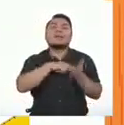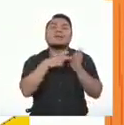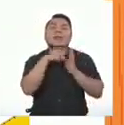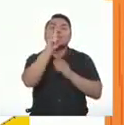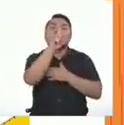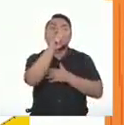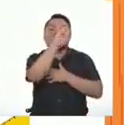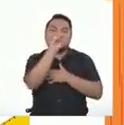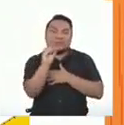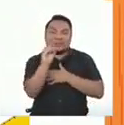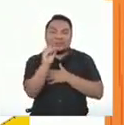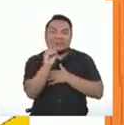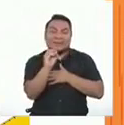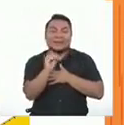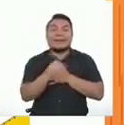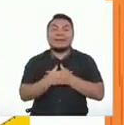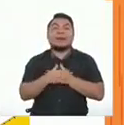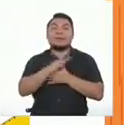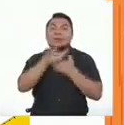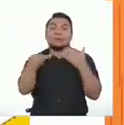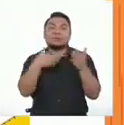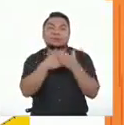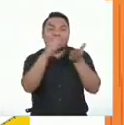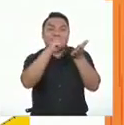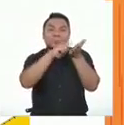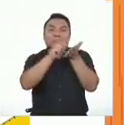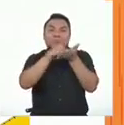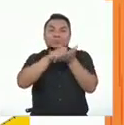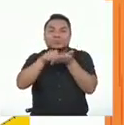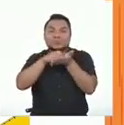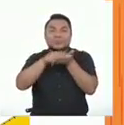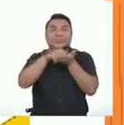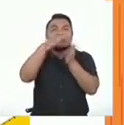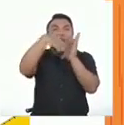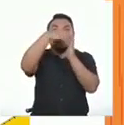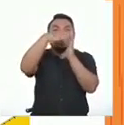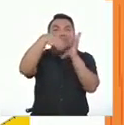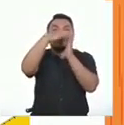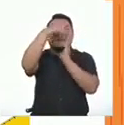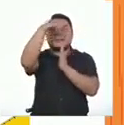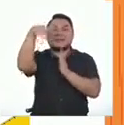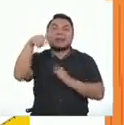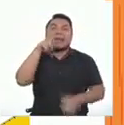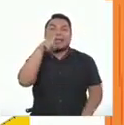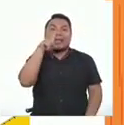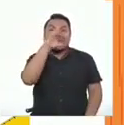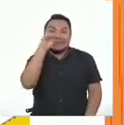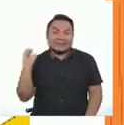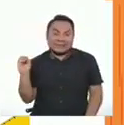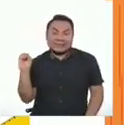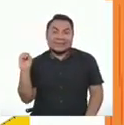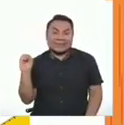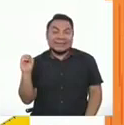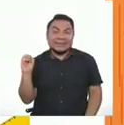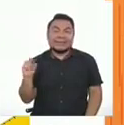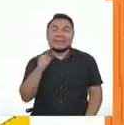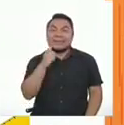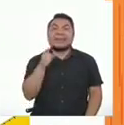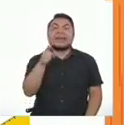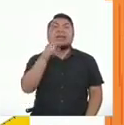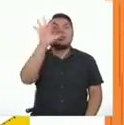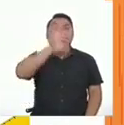1%. Si pintamos todos los cuadraditos, habremos pintado 100, que representa